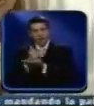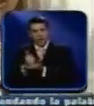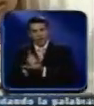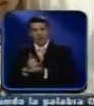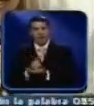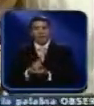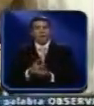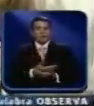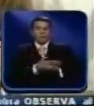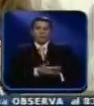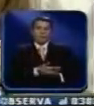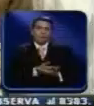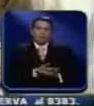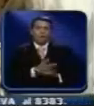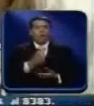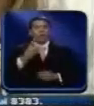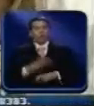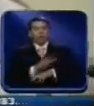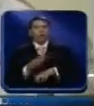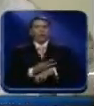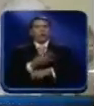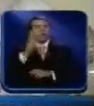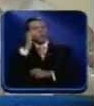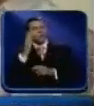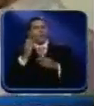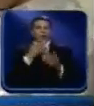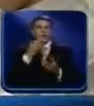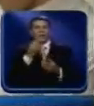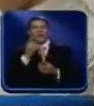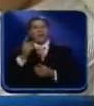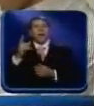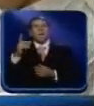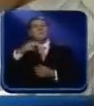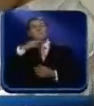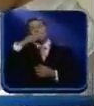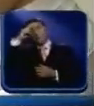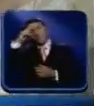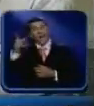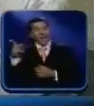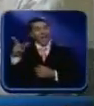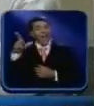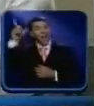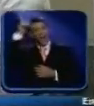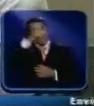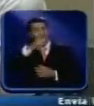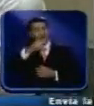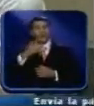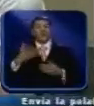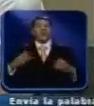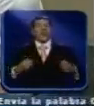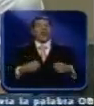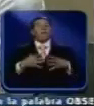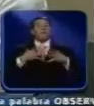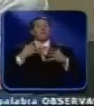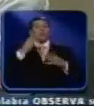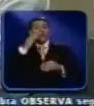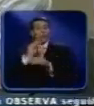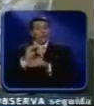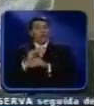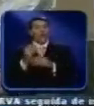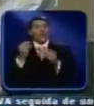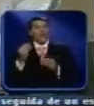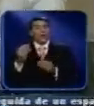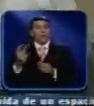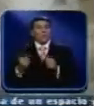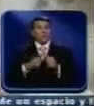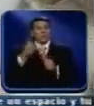comer cada 2 horas, duerme y come, duerme y come. El padre Leopoldo López, muy emocionado, nos contó cómo ya es todo un experto en cuidar y atender